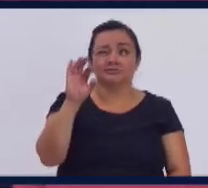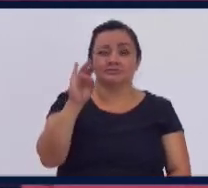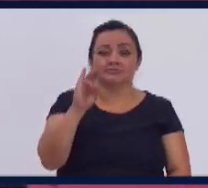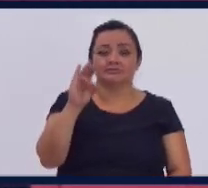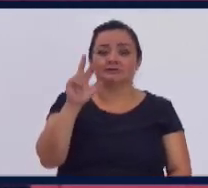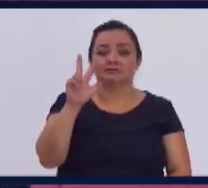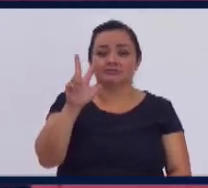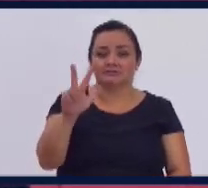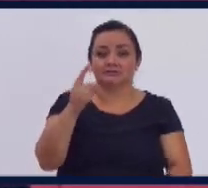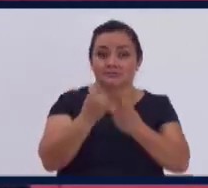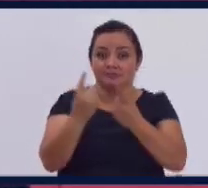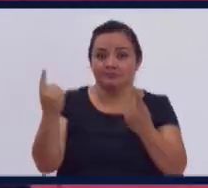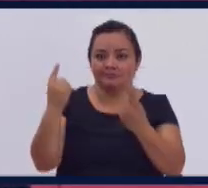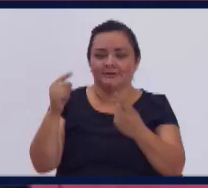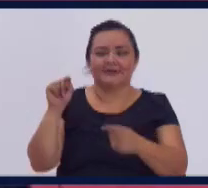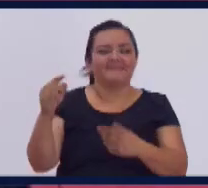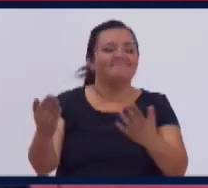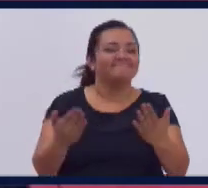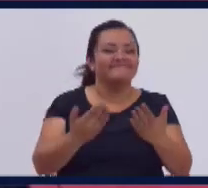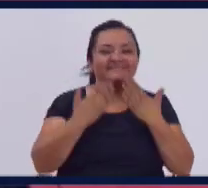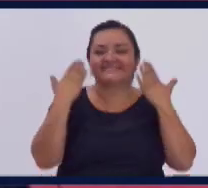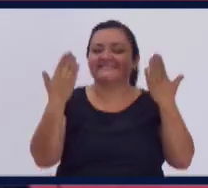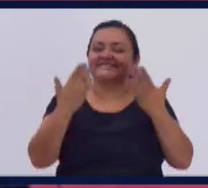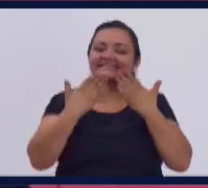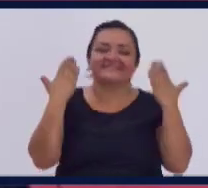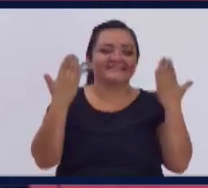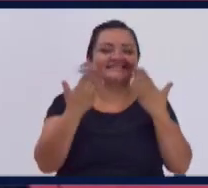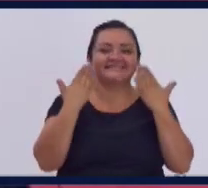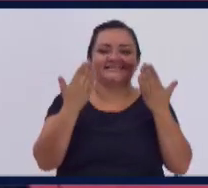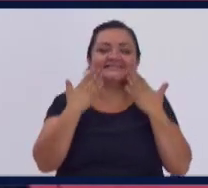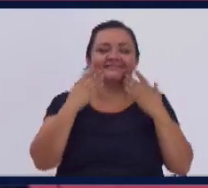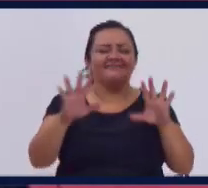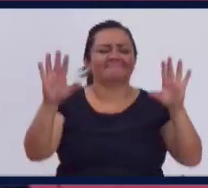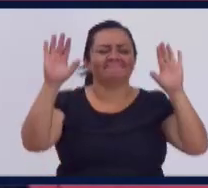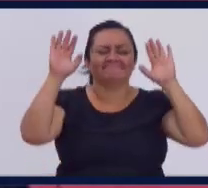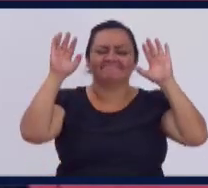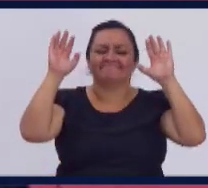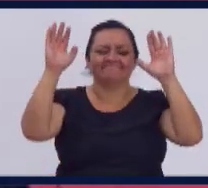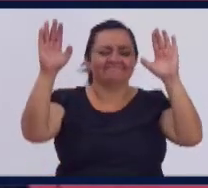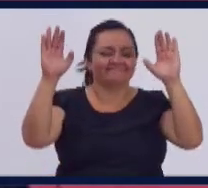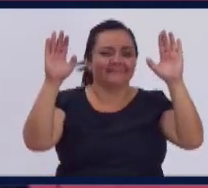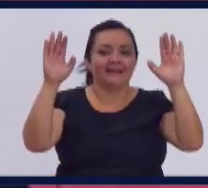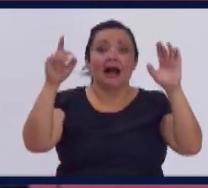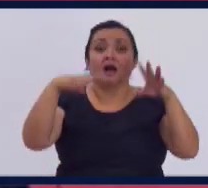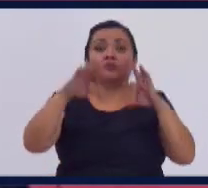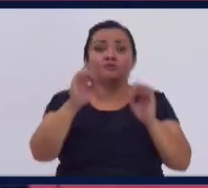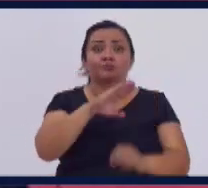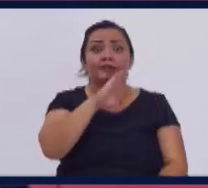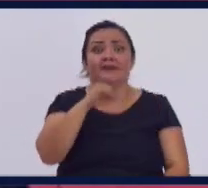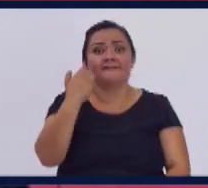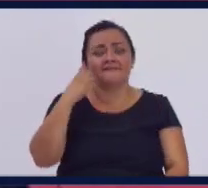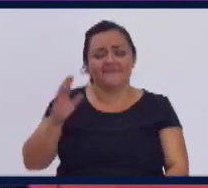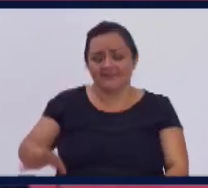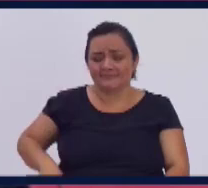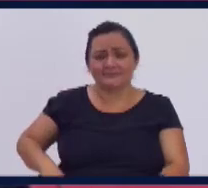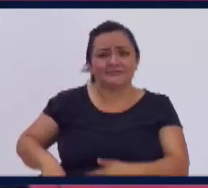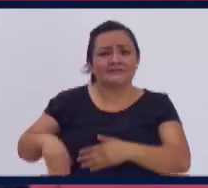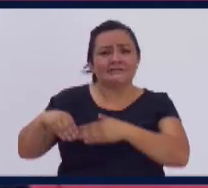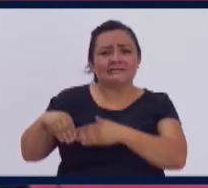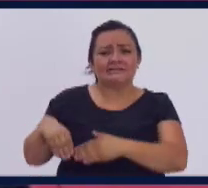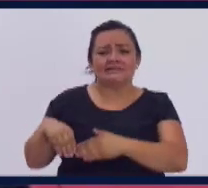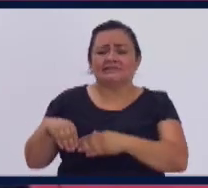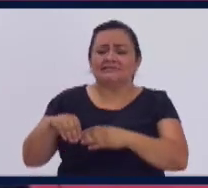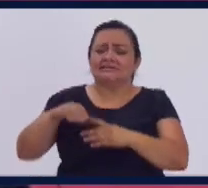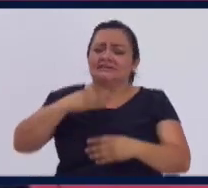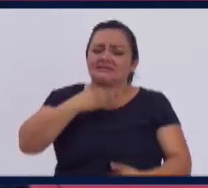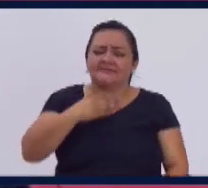973 se gozaban y levantaban sus manos aún con insuficiencia renal y las bolsas que no se pueden ni sentar